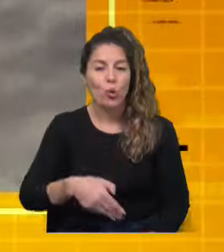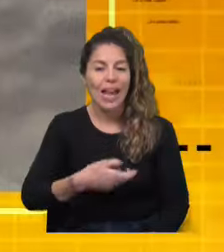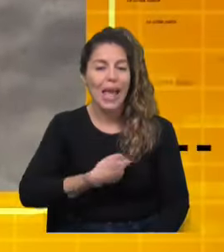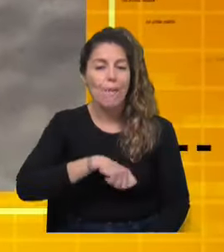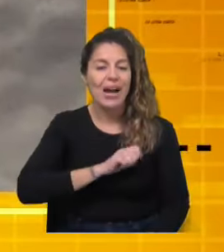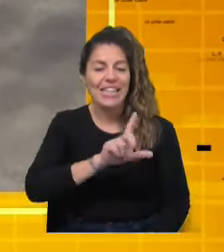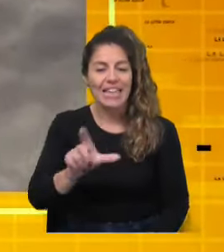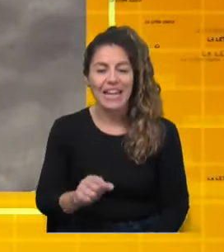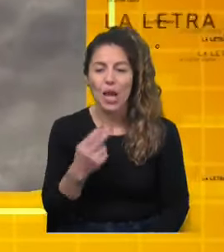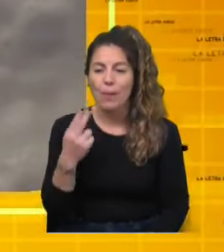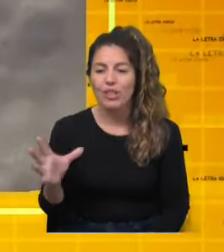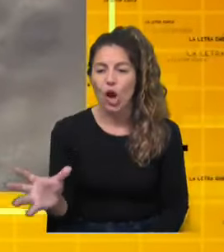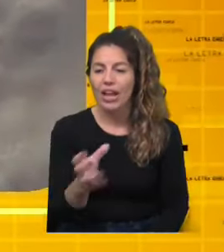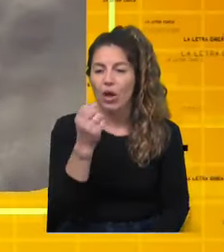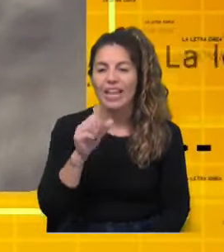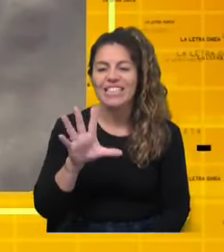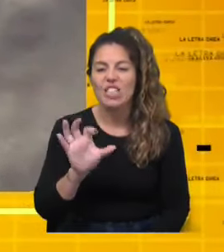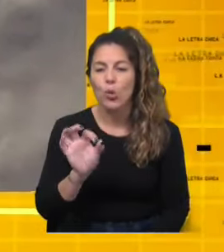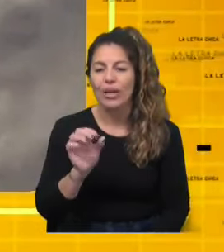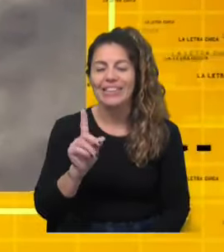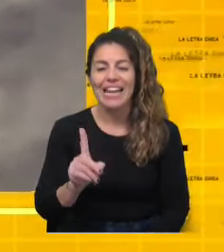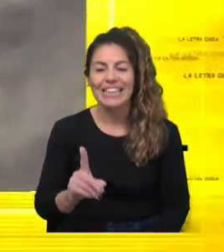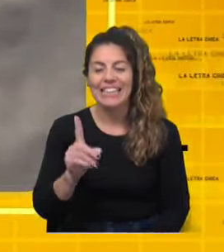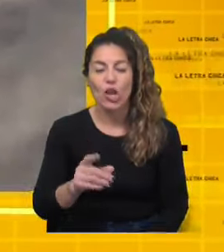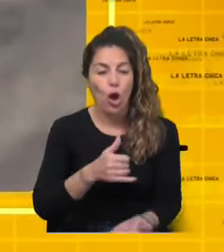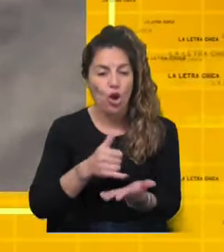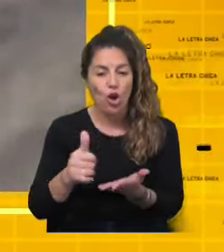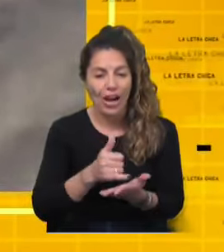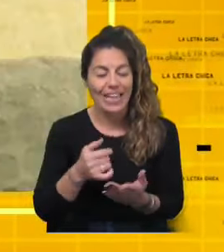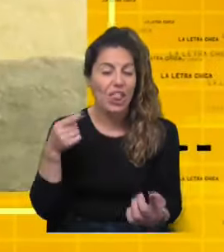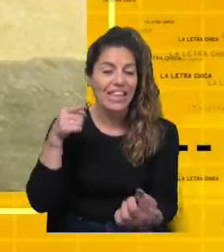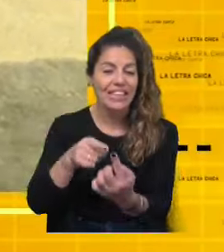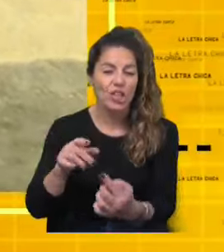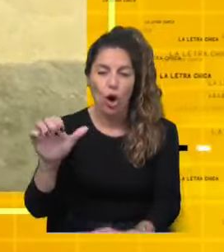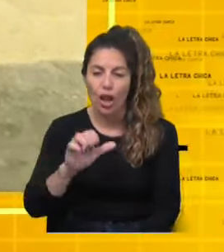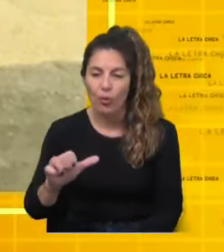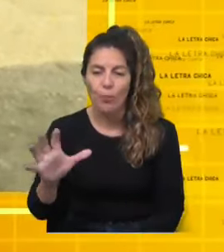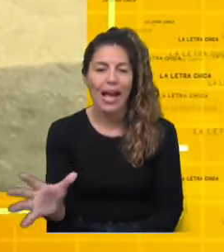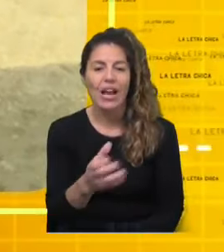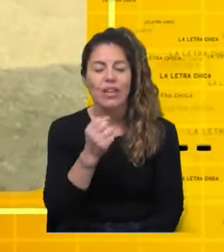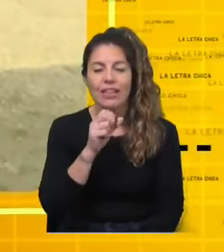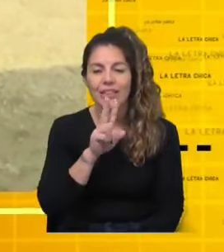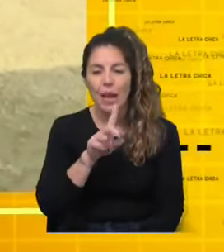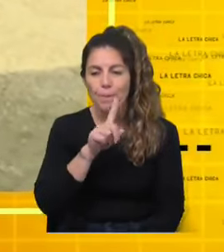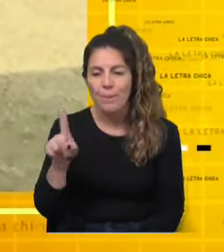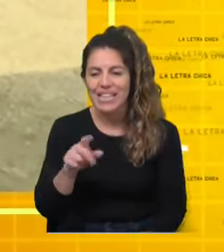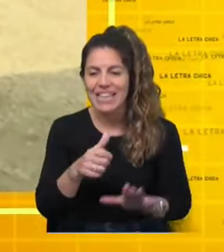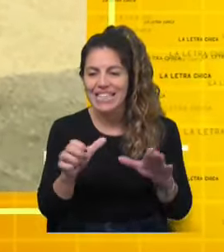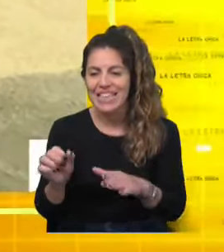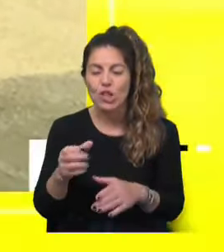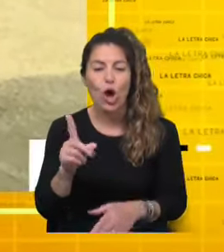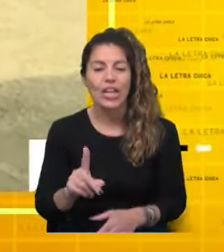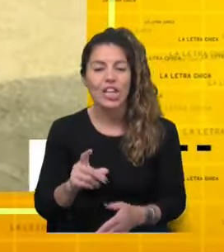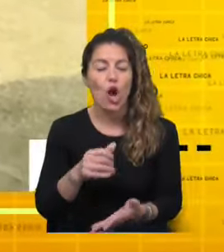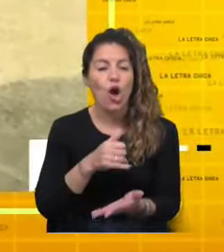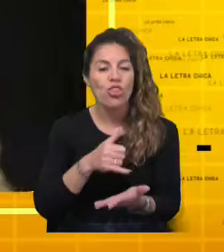incautar 50 kilos de cocaína que tenían como destino Europa. Incautaron 3.600 kilos de droga que pasaron